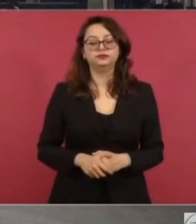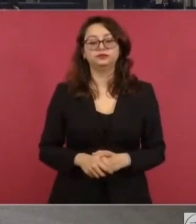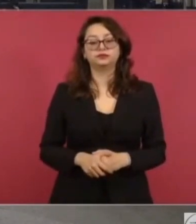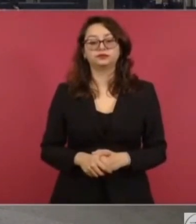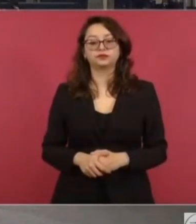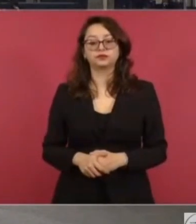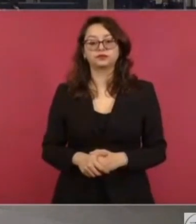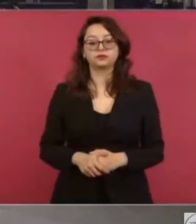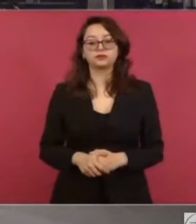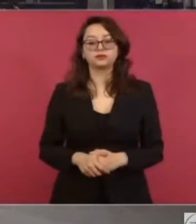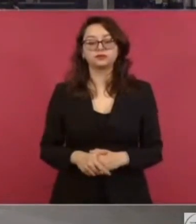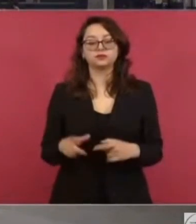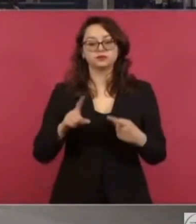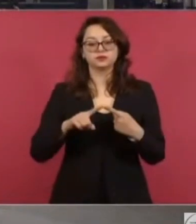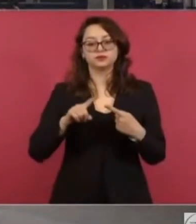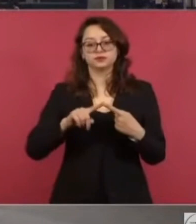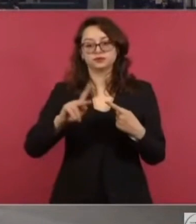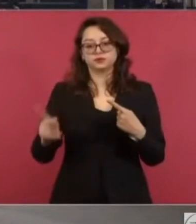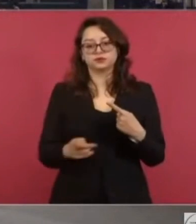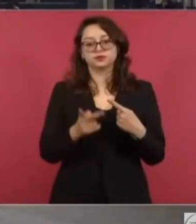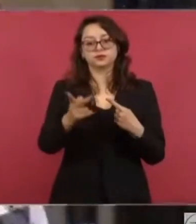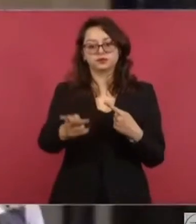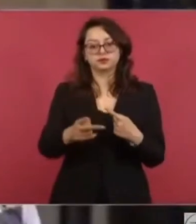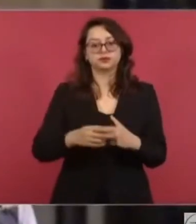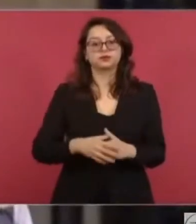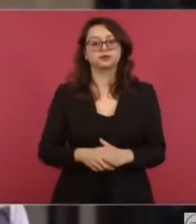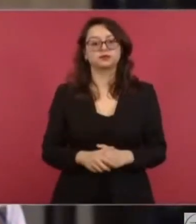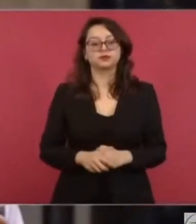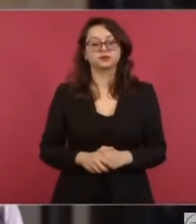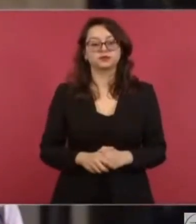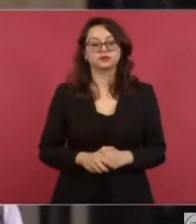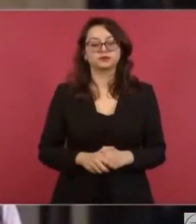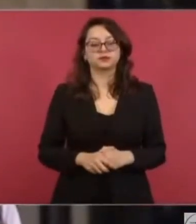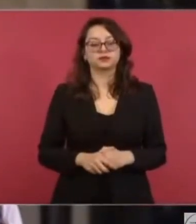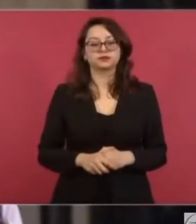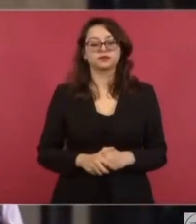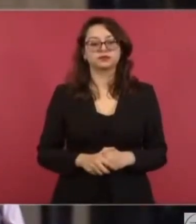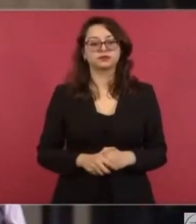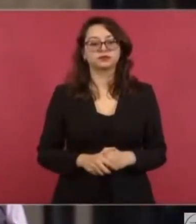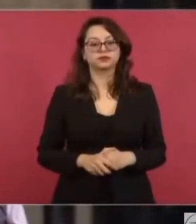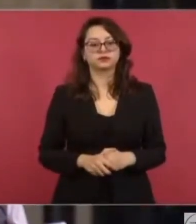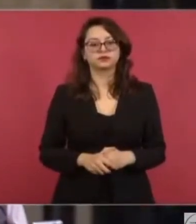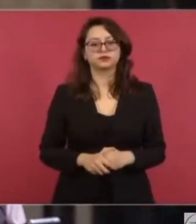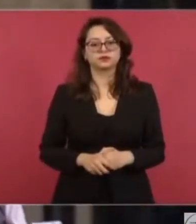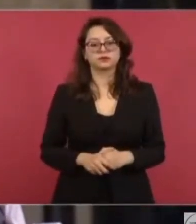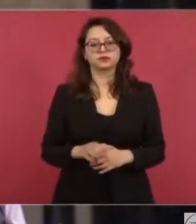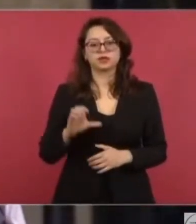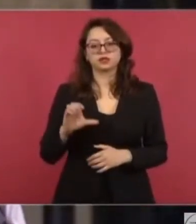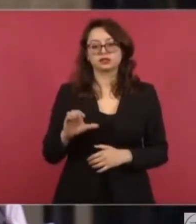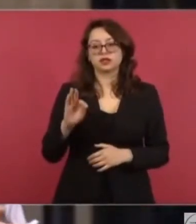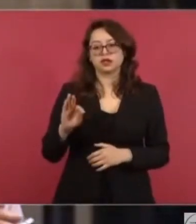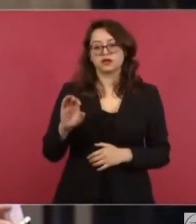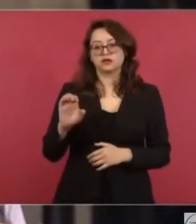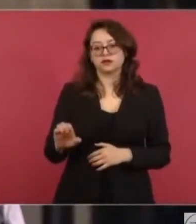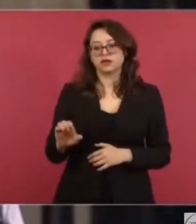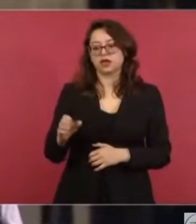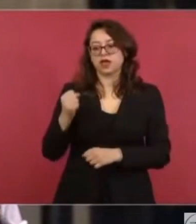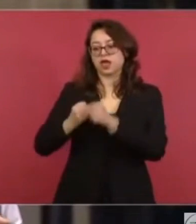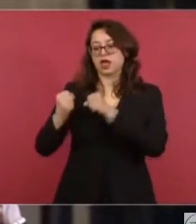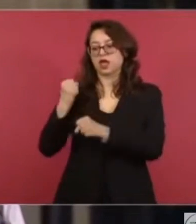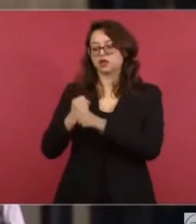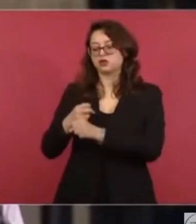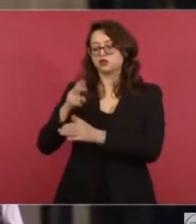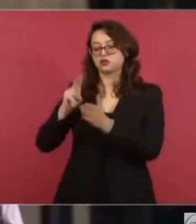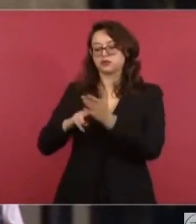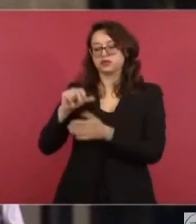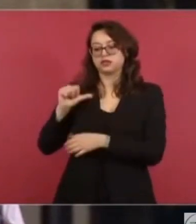En primera pregunta, en decirle, señor presidente, que los jubilados de la Comisión Federal de Electricidad del 2016 a